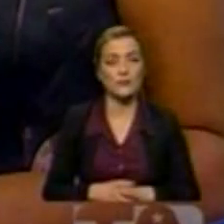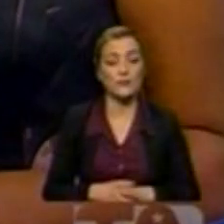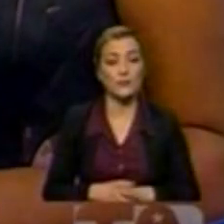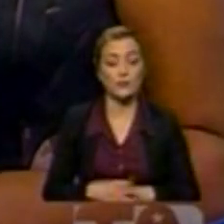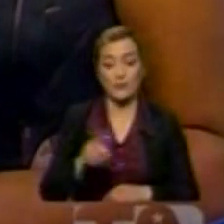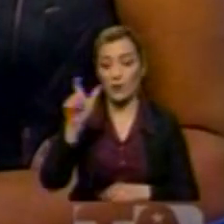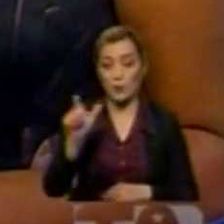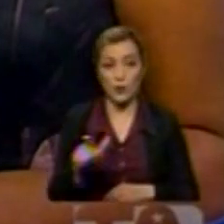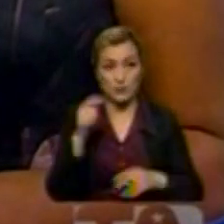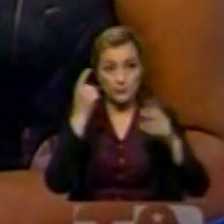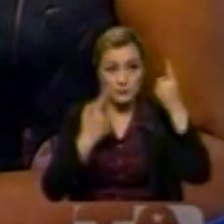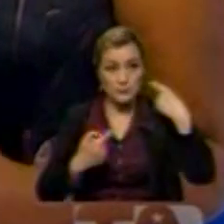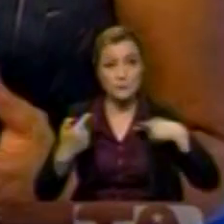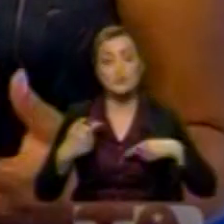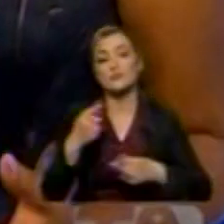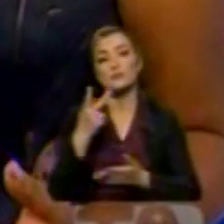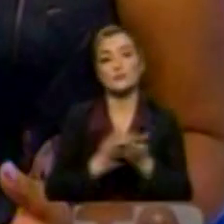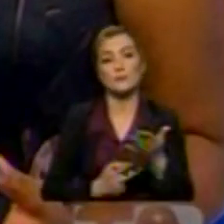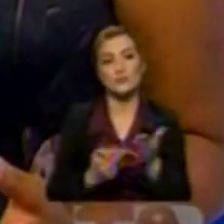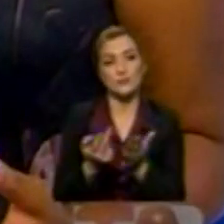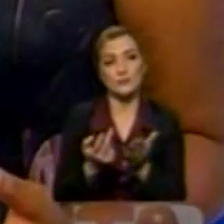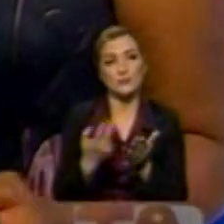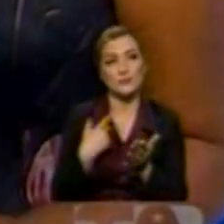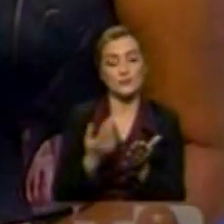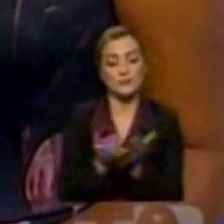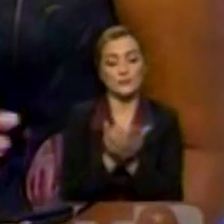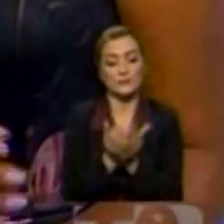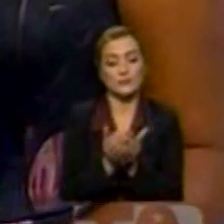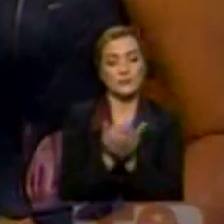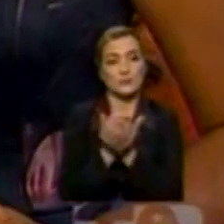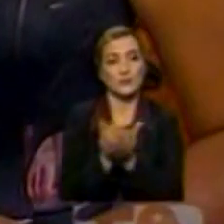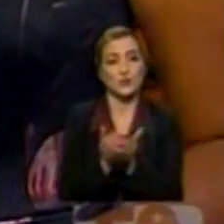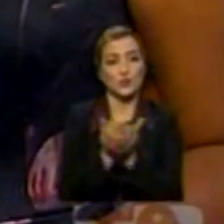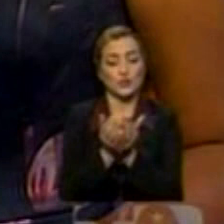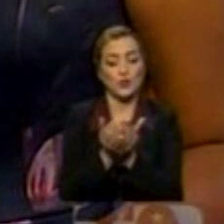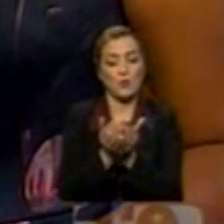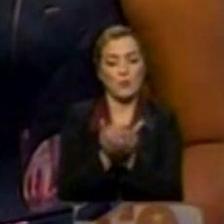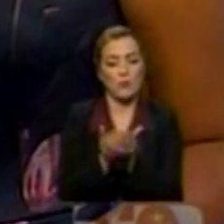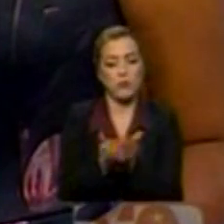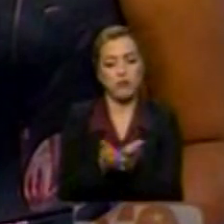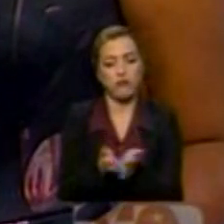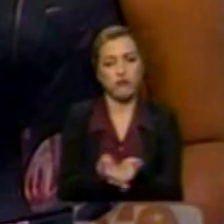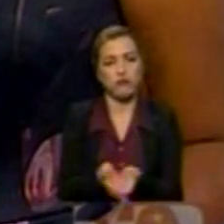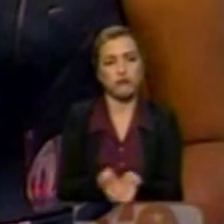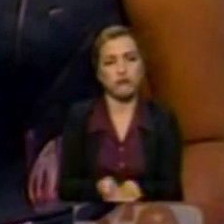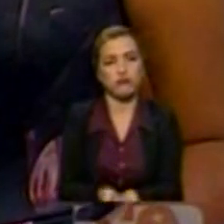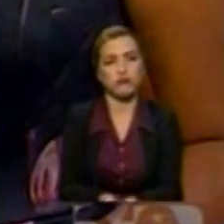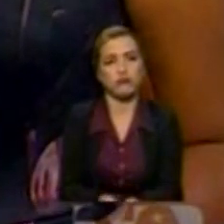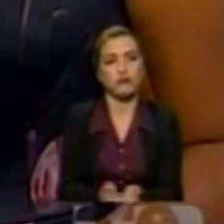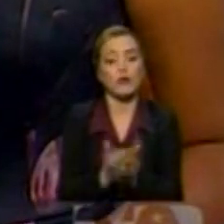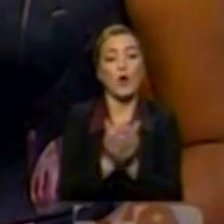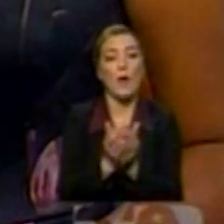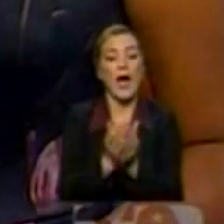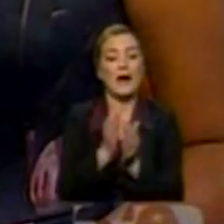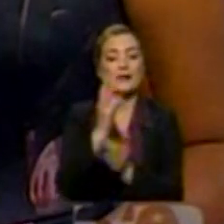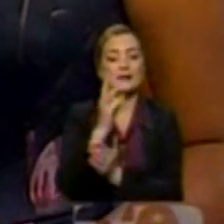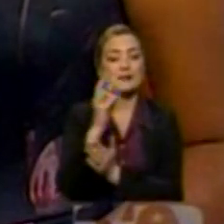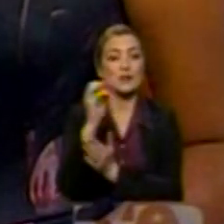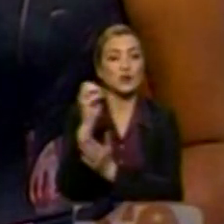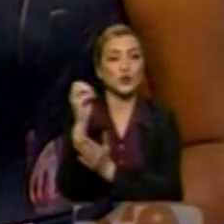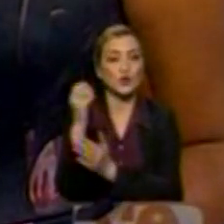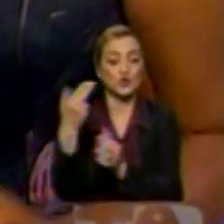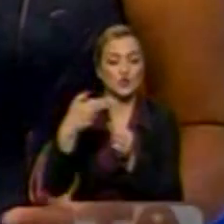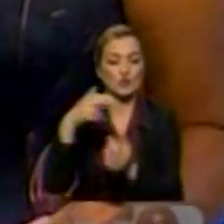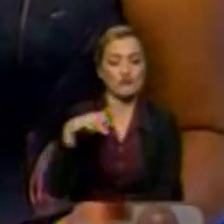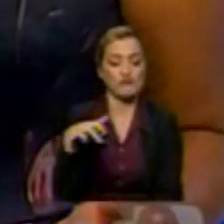Una persona resultó herida luego del hundimiento de una barcaza con 600 galones de diésel en San Cristóbal, Galápagos. Autoridades coordinaron acciones